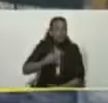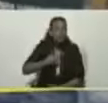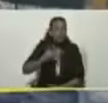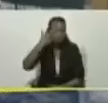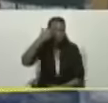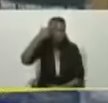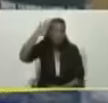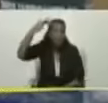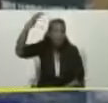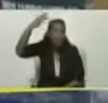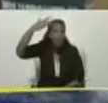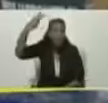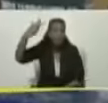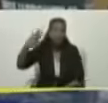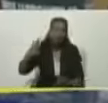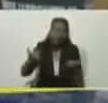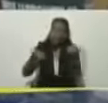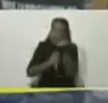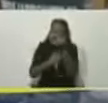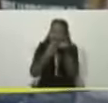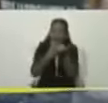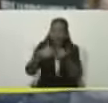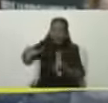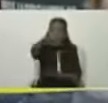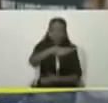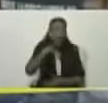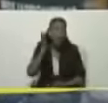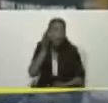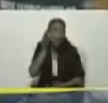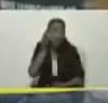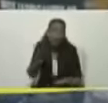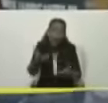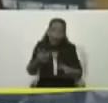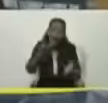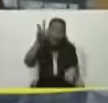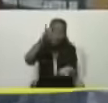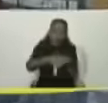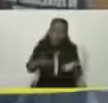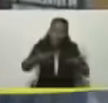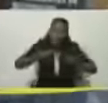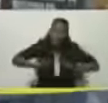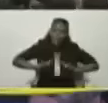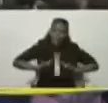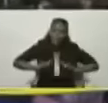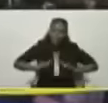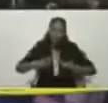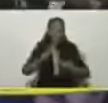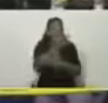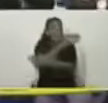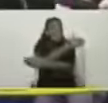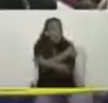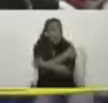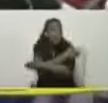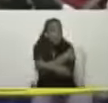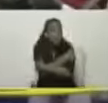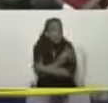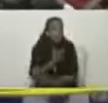sé que cuento con la fuerza de la mujer venezolana. Con su abrazo,